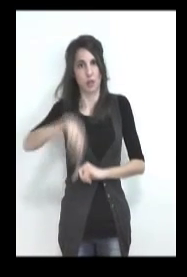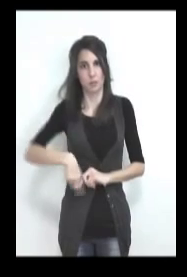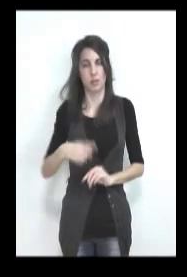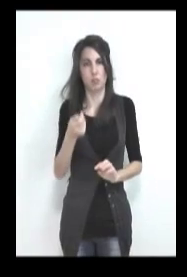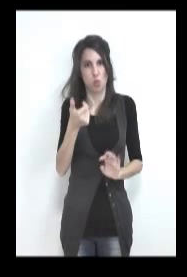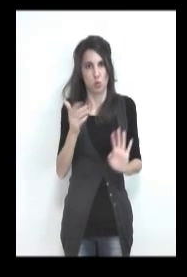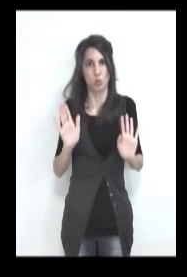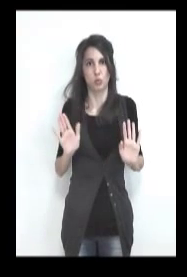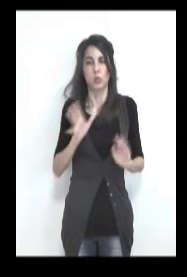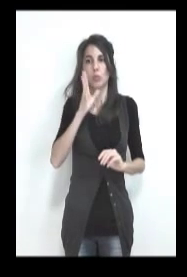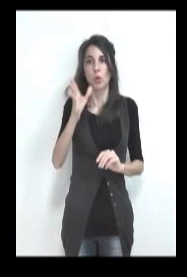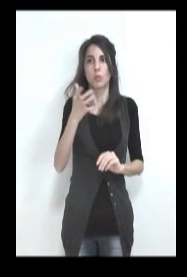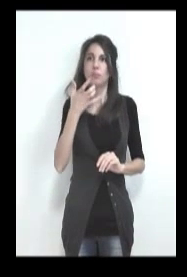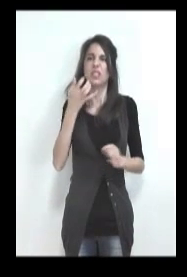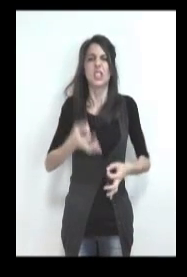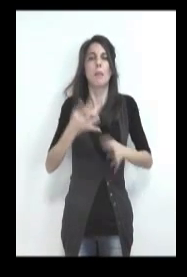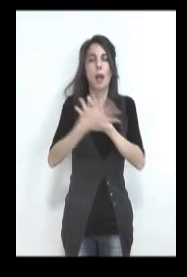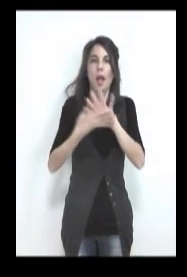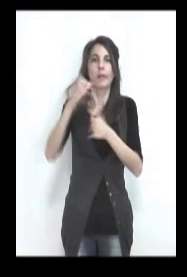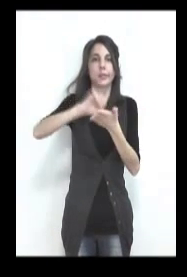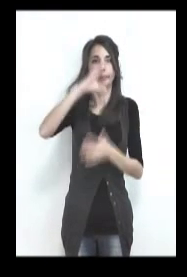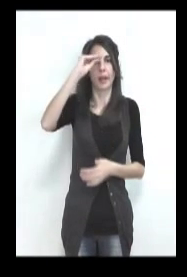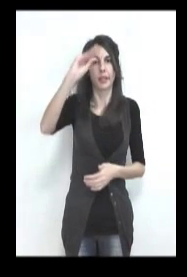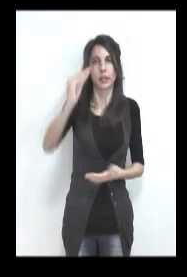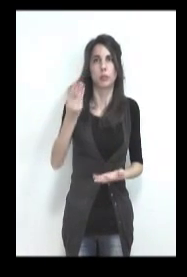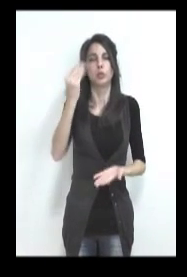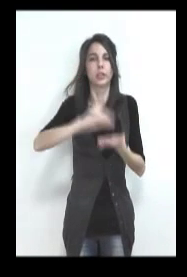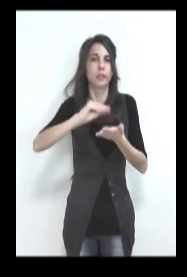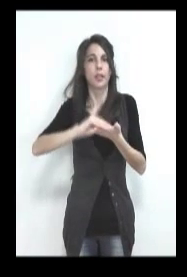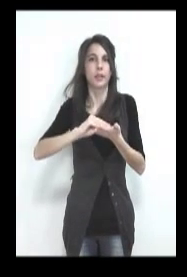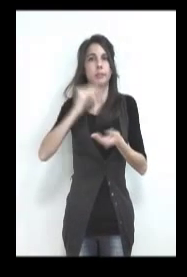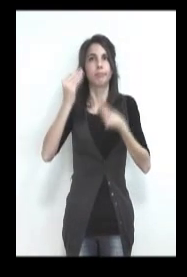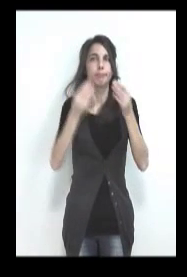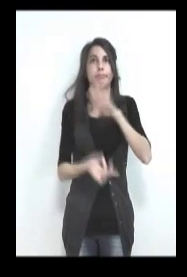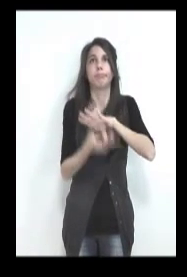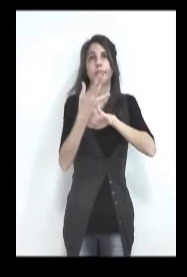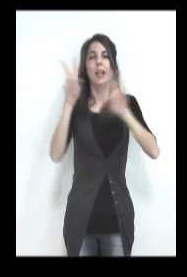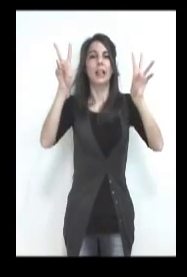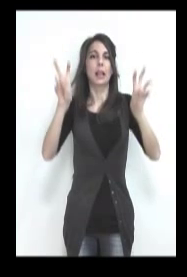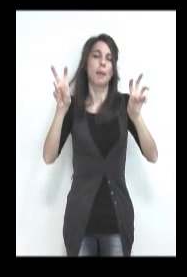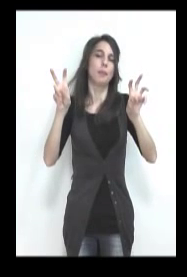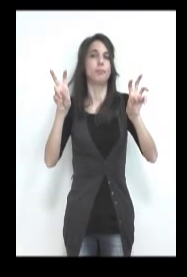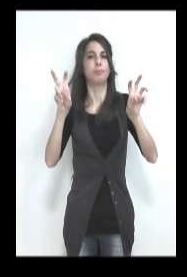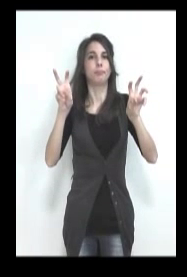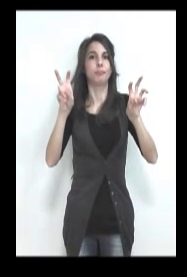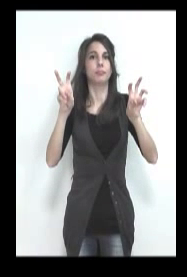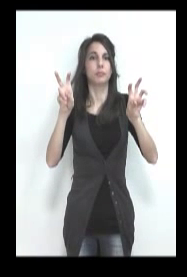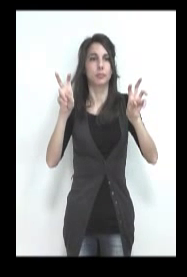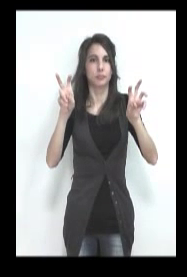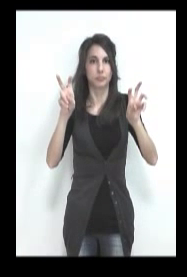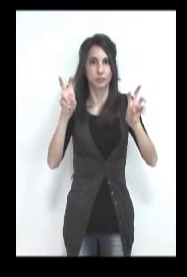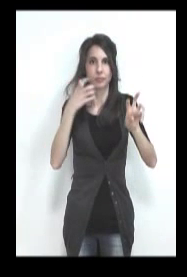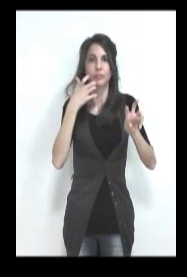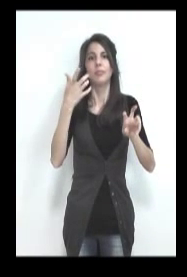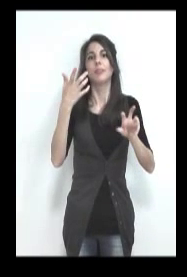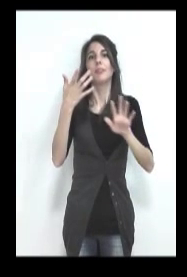Porque hablando siempre de Smart Cities, pues sale muchas veces, ¿no?, el tema de la paradoja de Jevons, ¿no?, que habla